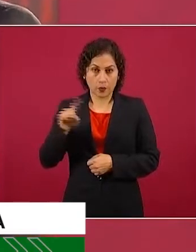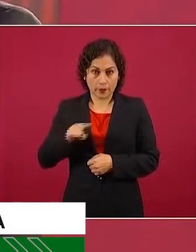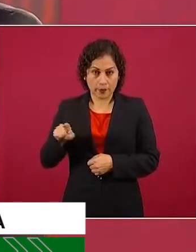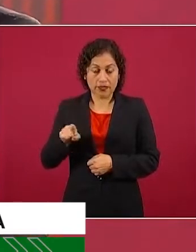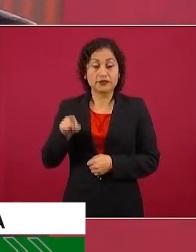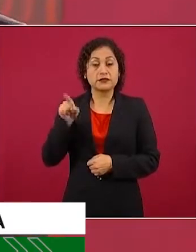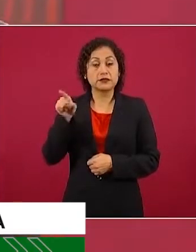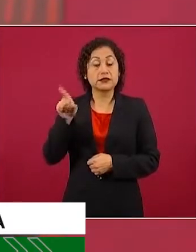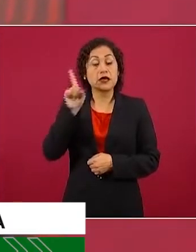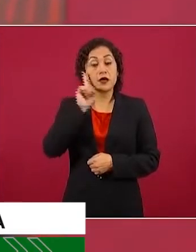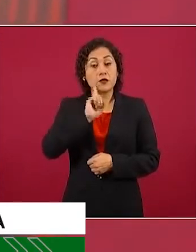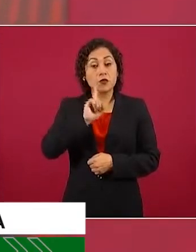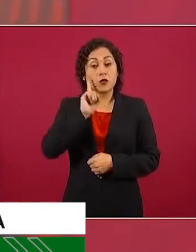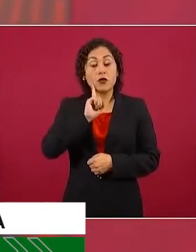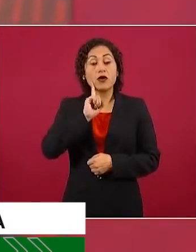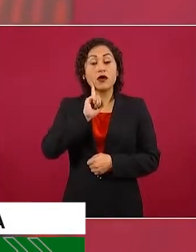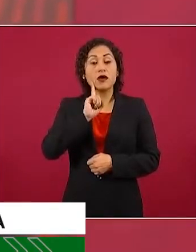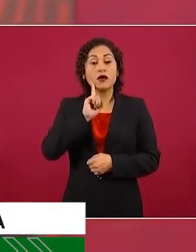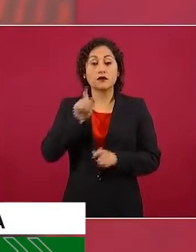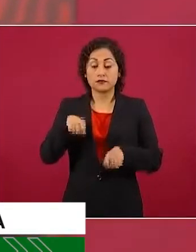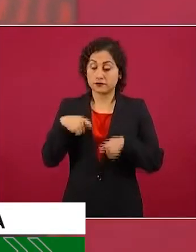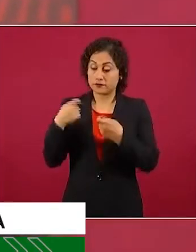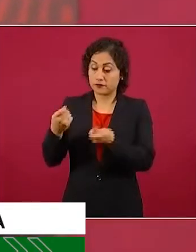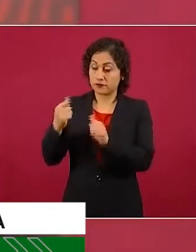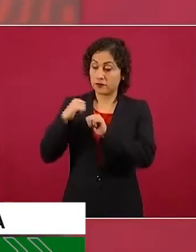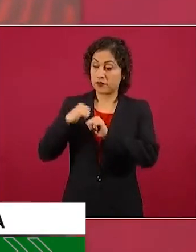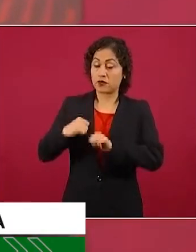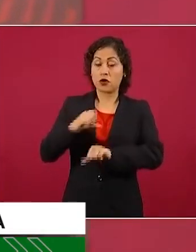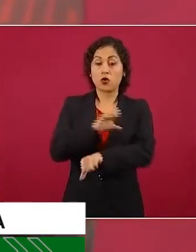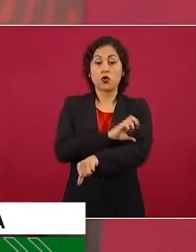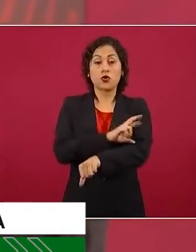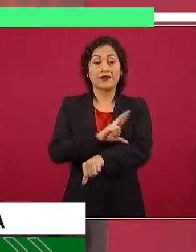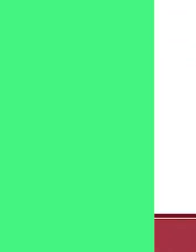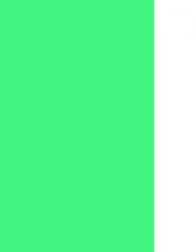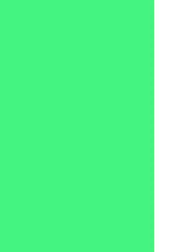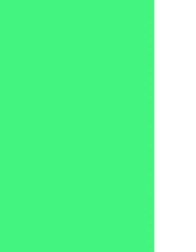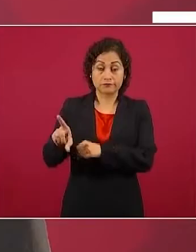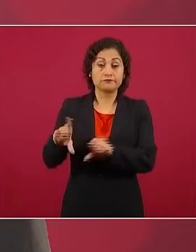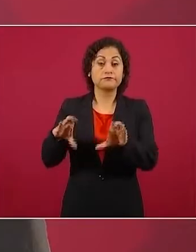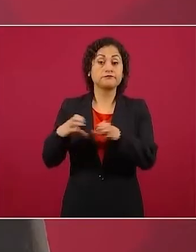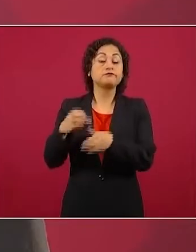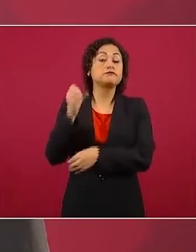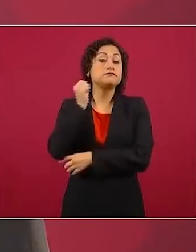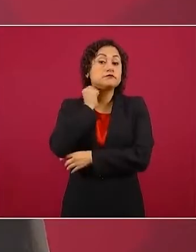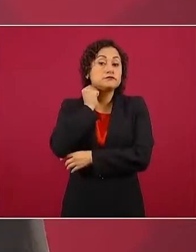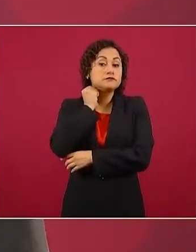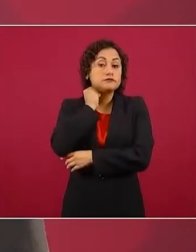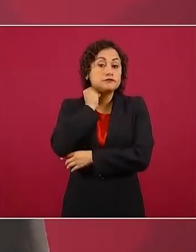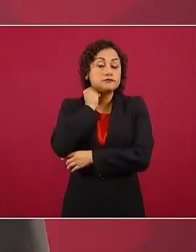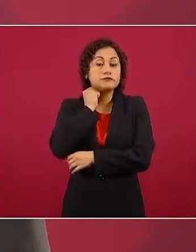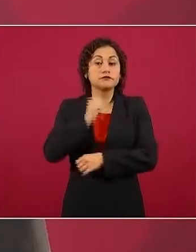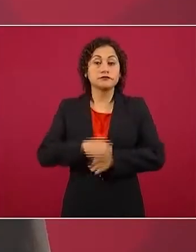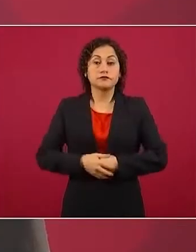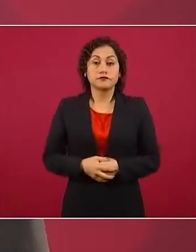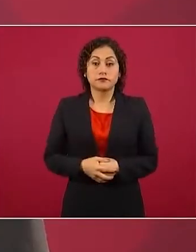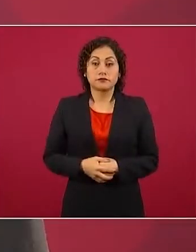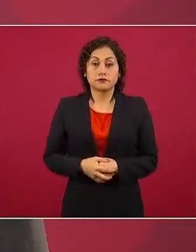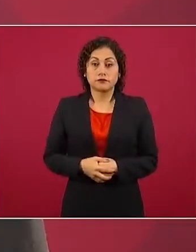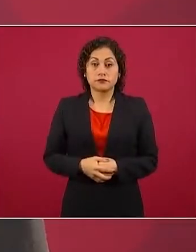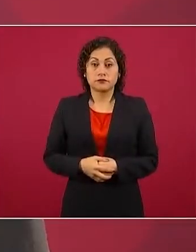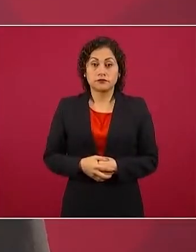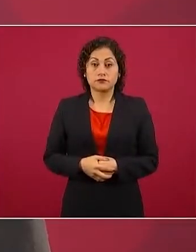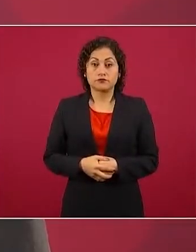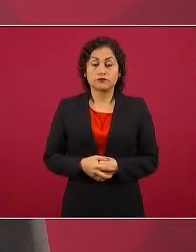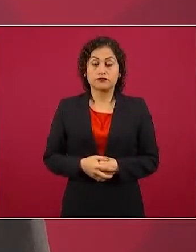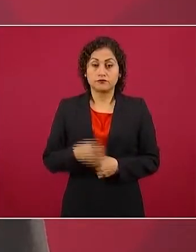la Coordinadora General de Puertos y Marina. Andrés Manuel López Obrador anunció que